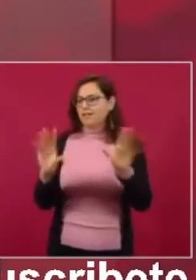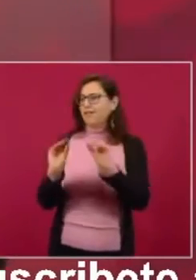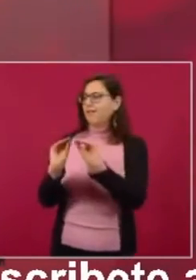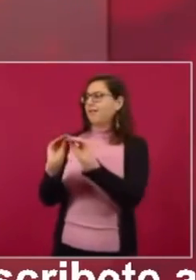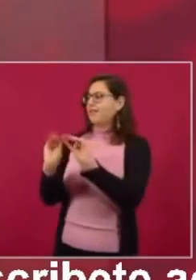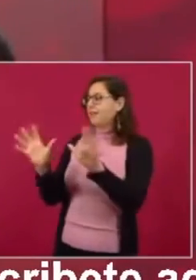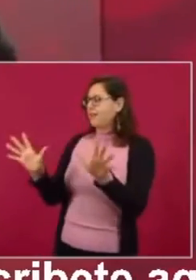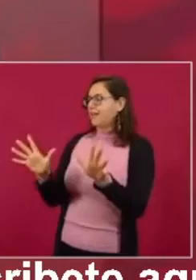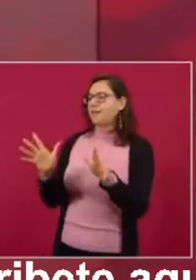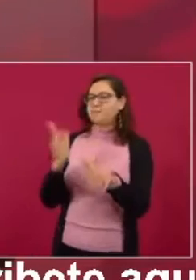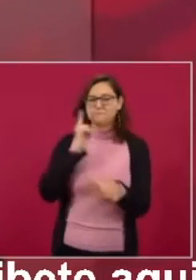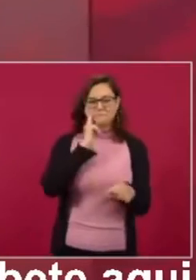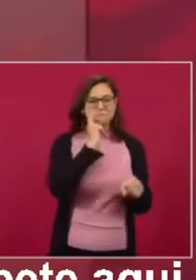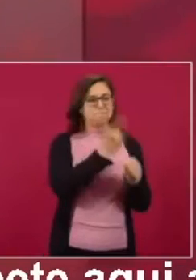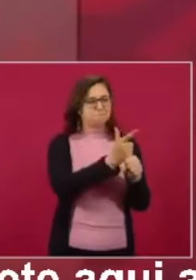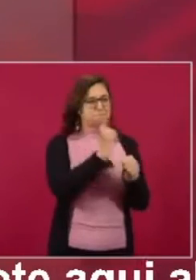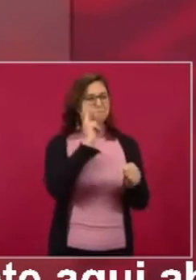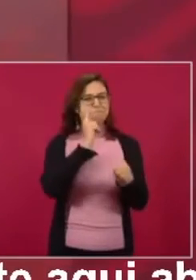y